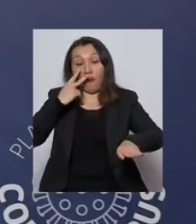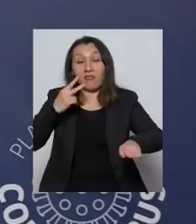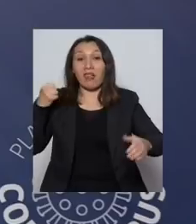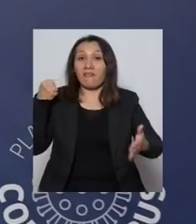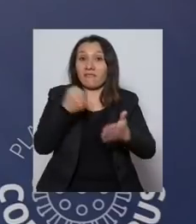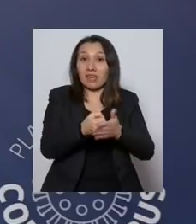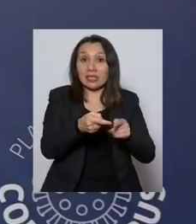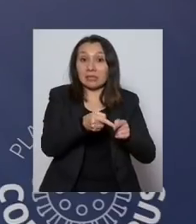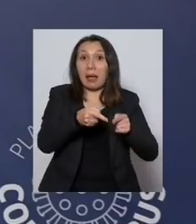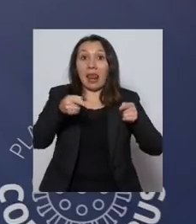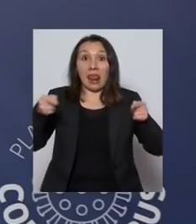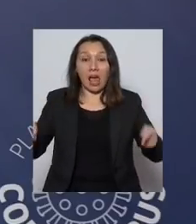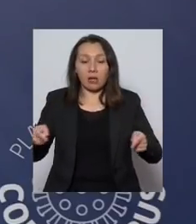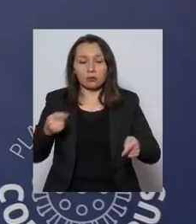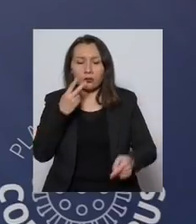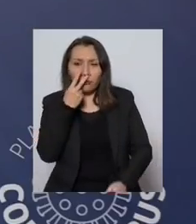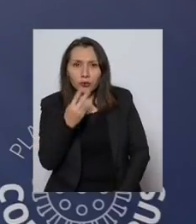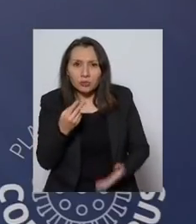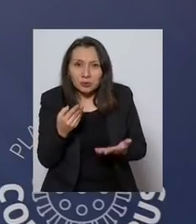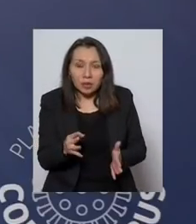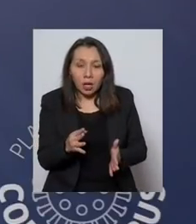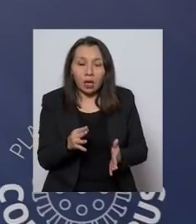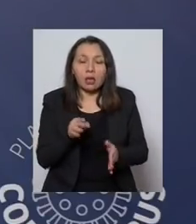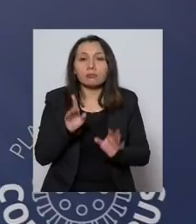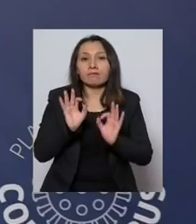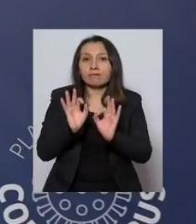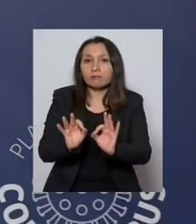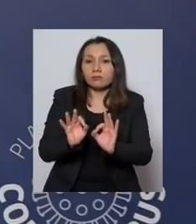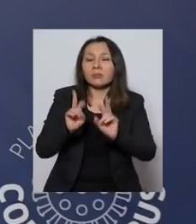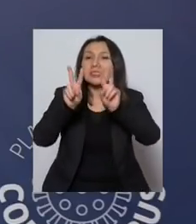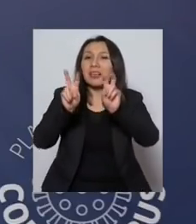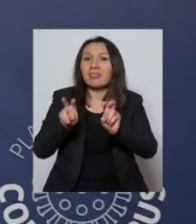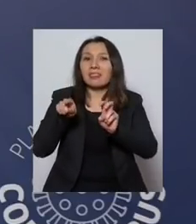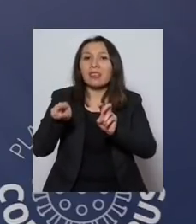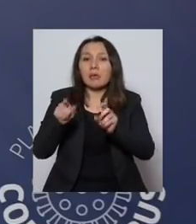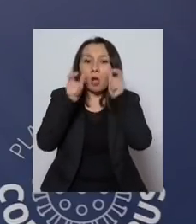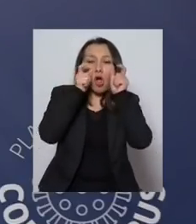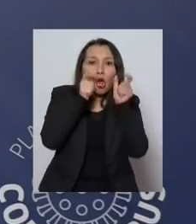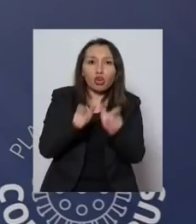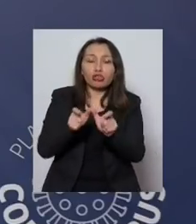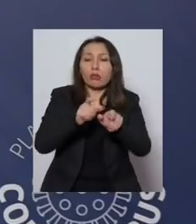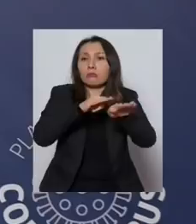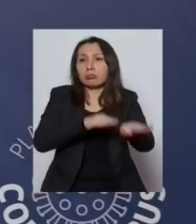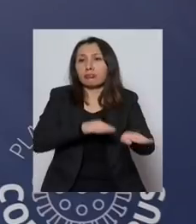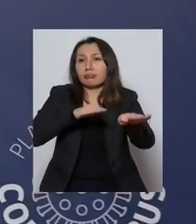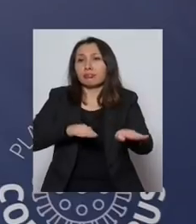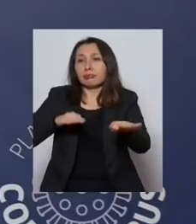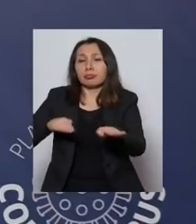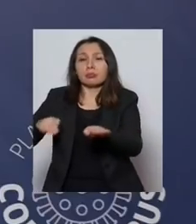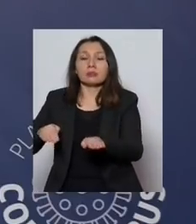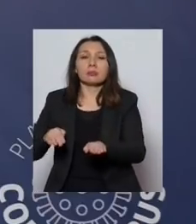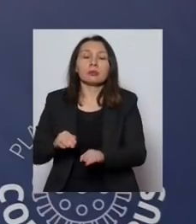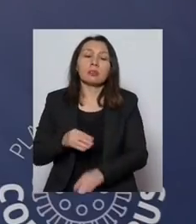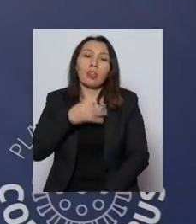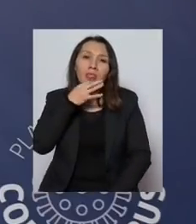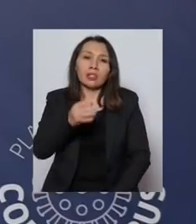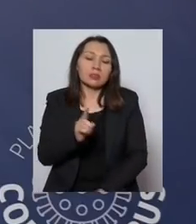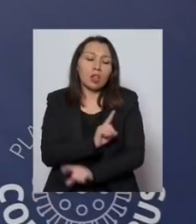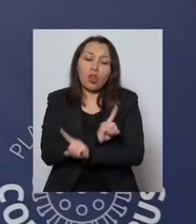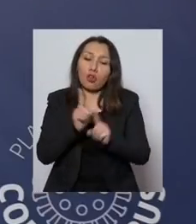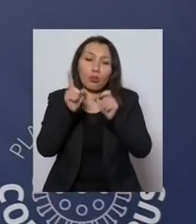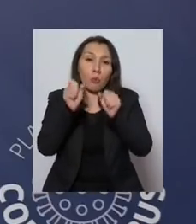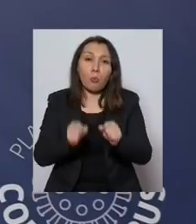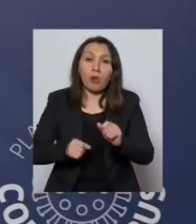fines de semana largos, están precisamente relacionados al control. Entonces, no se